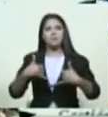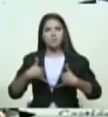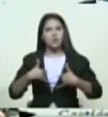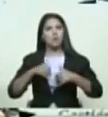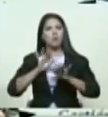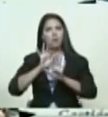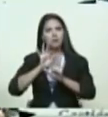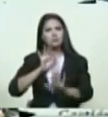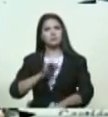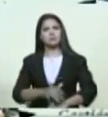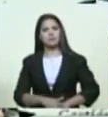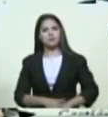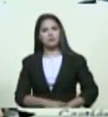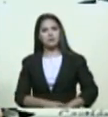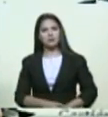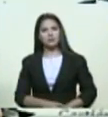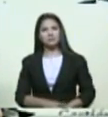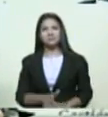así.